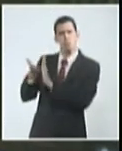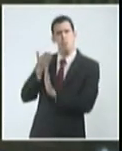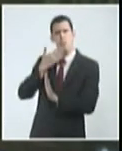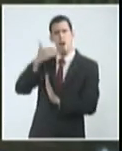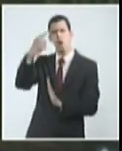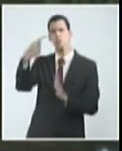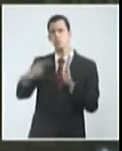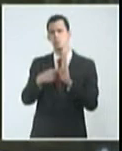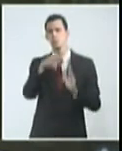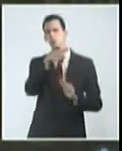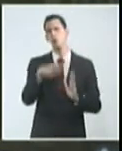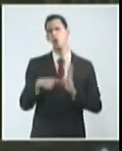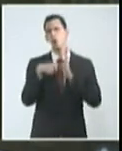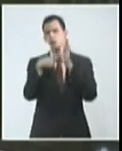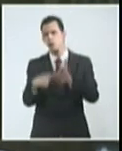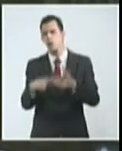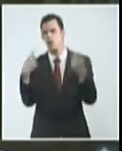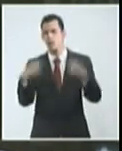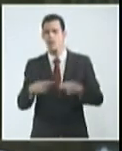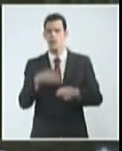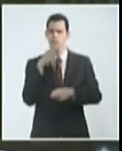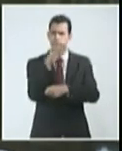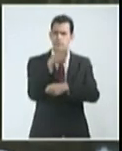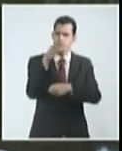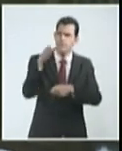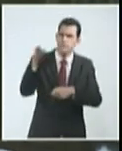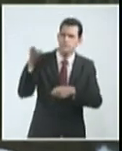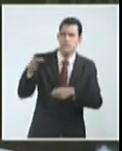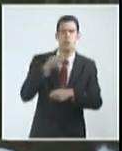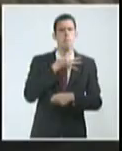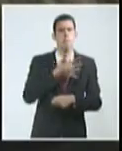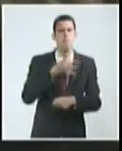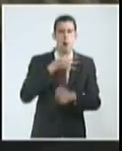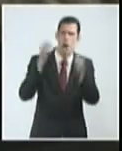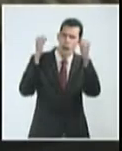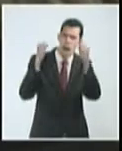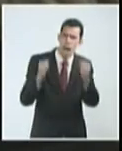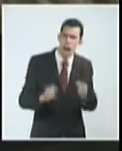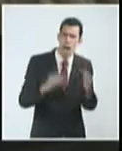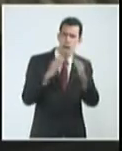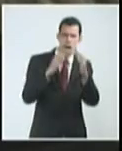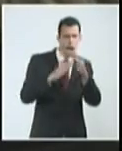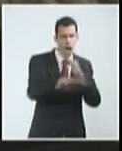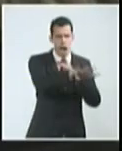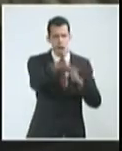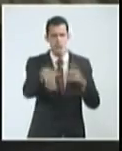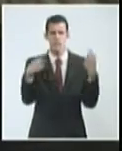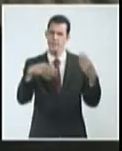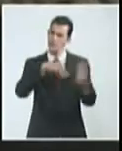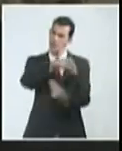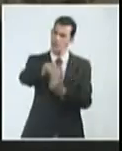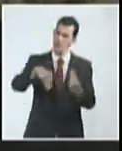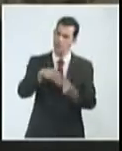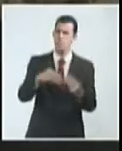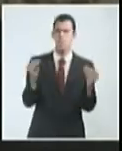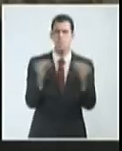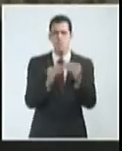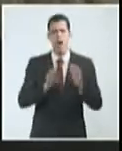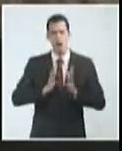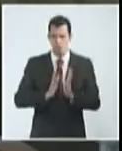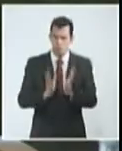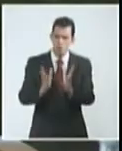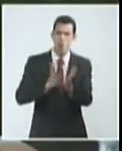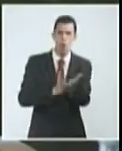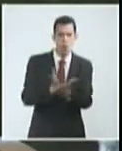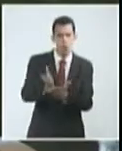este trabajo con los barrios más necesitados, incluso en algún momento yo creo que es una transformación que abarcaría todas las comunidades del país,